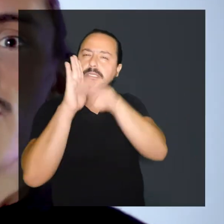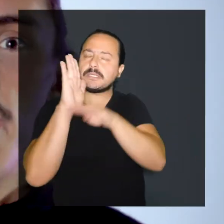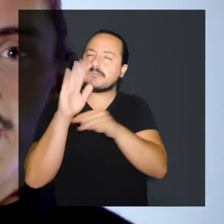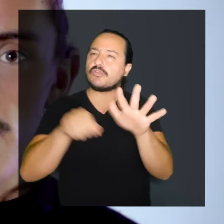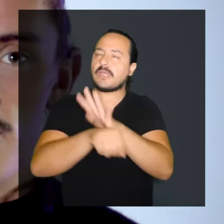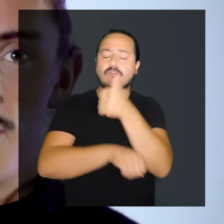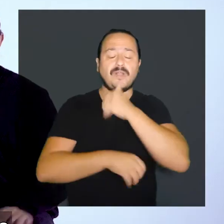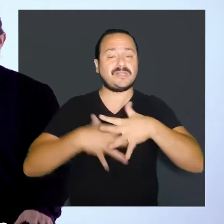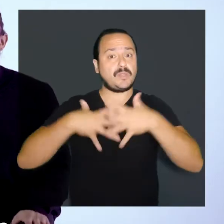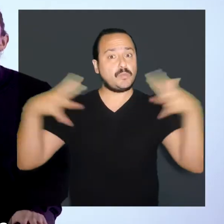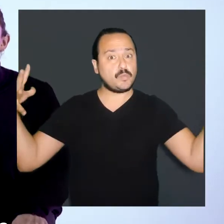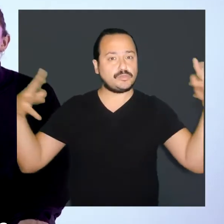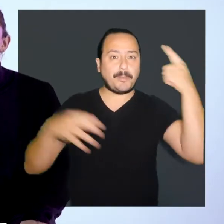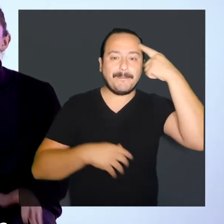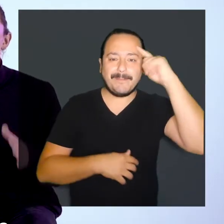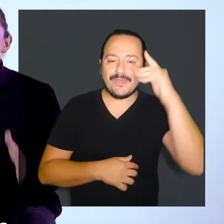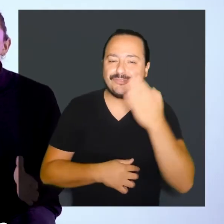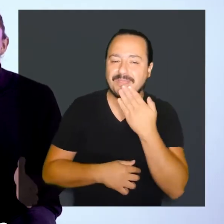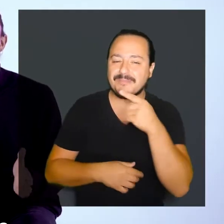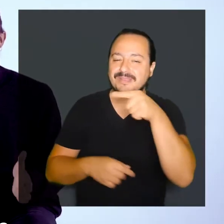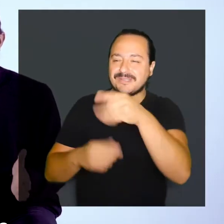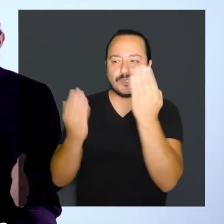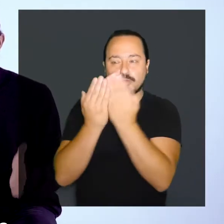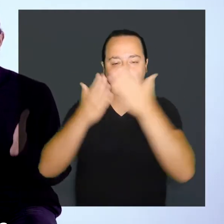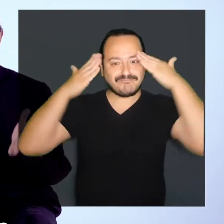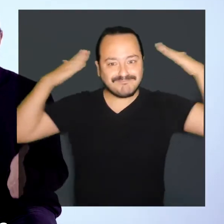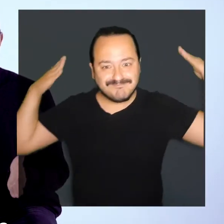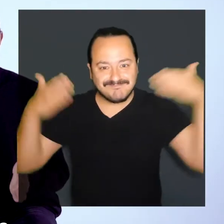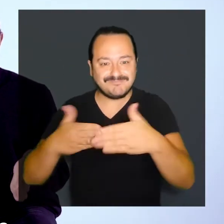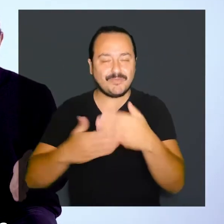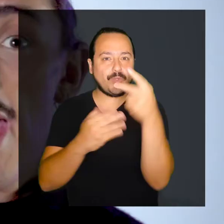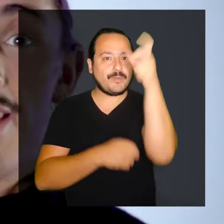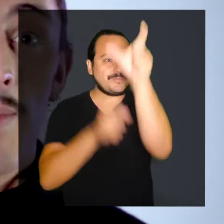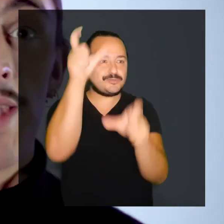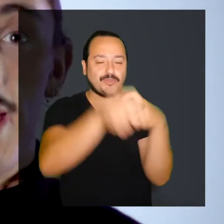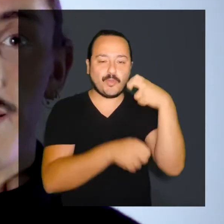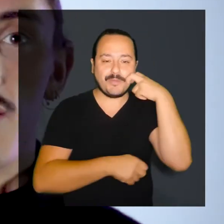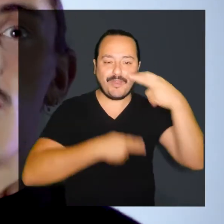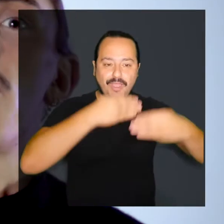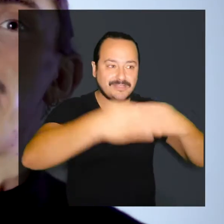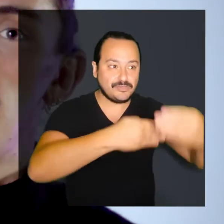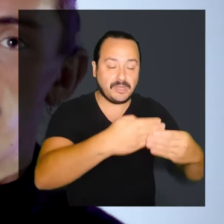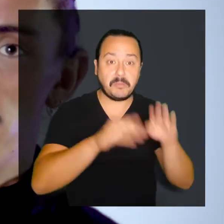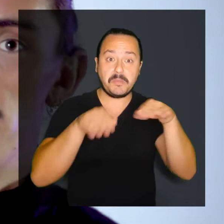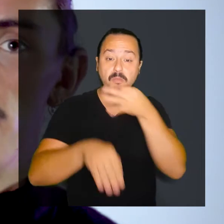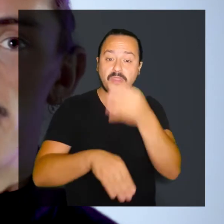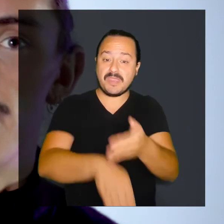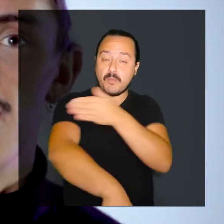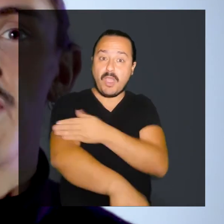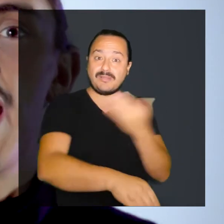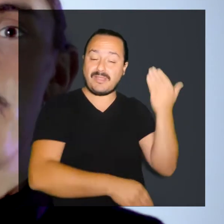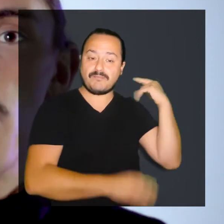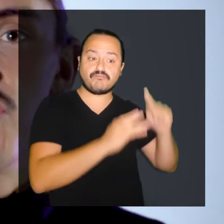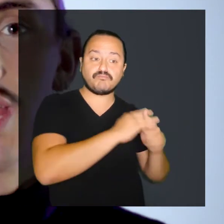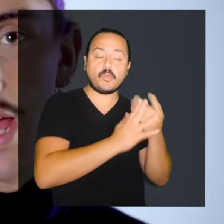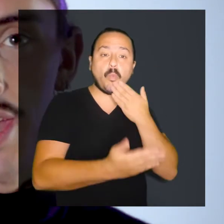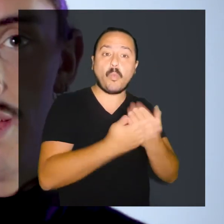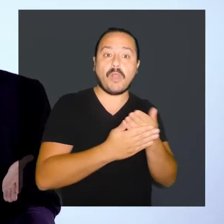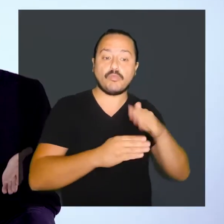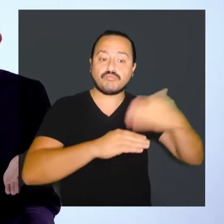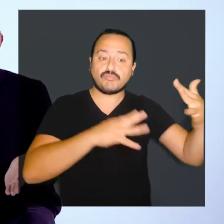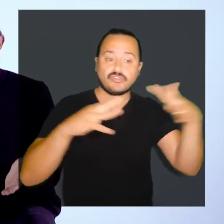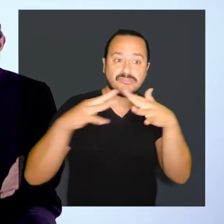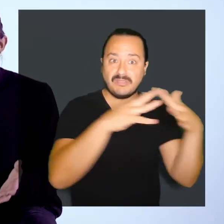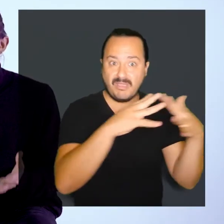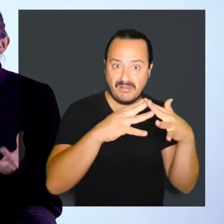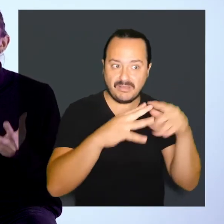al contrario. Estudia de manera muy minuciosa el accionar humano. Además, nace, como dijimos anteriormente, de la posguerra.